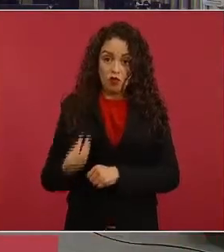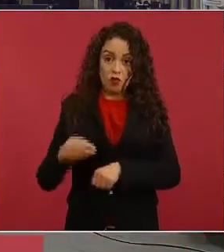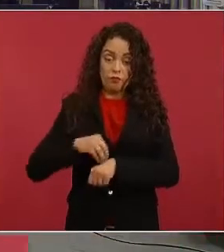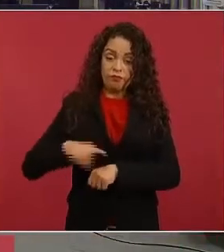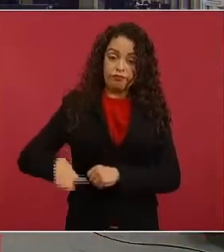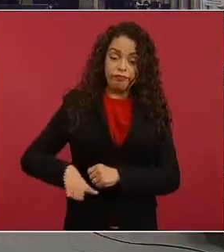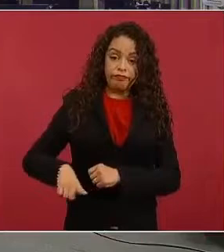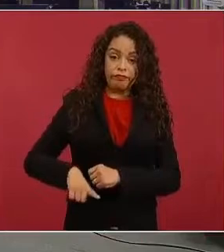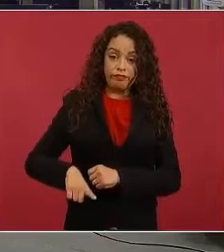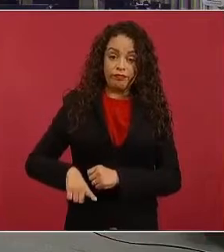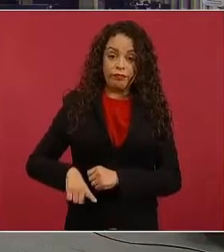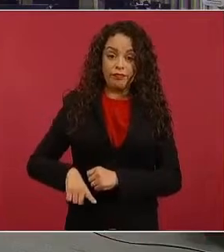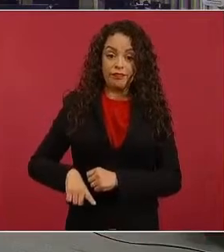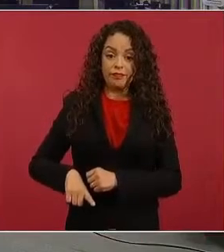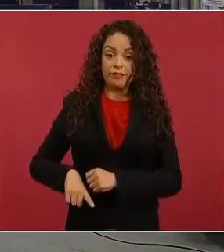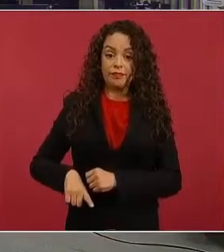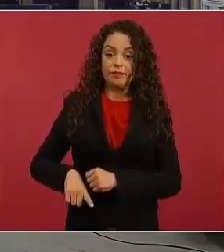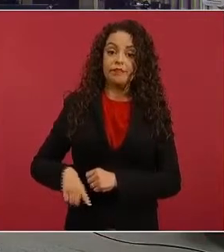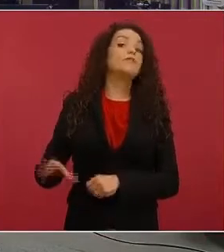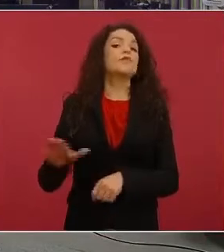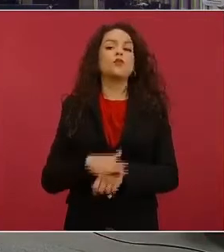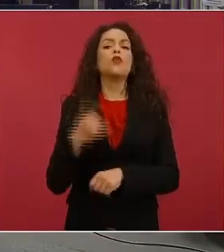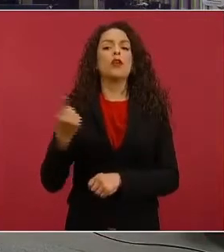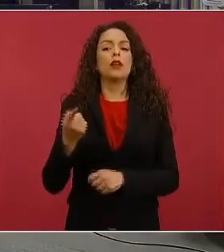porque hay petróleo,